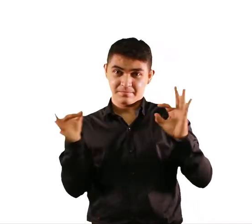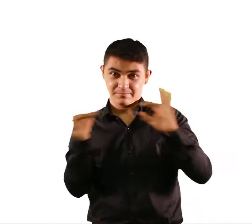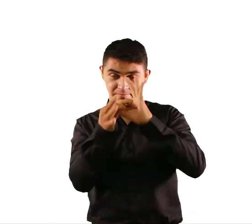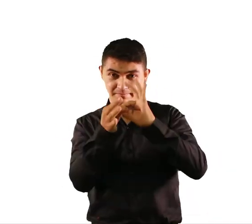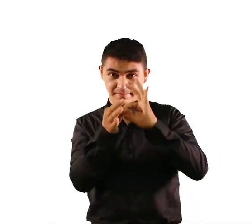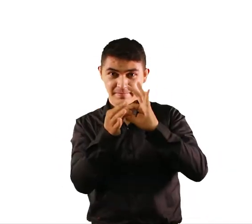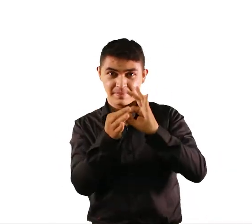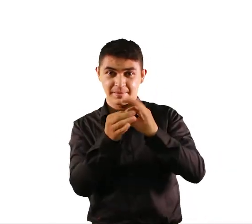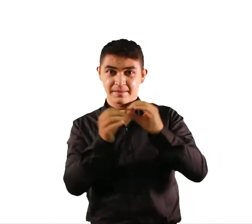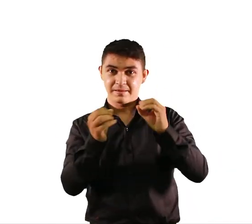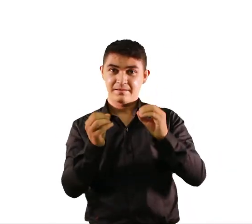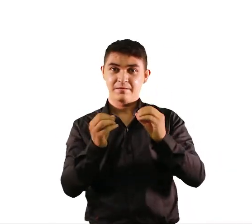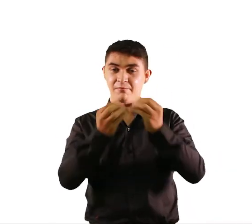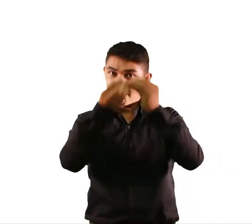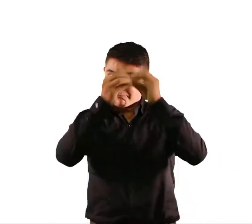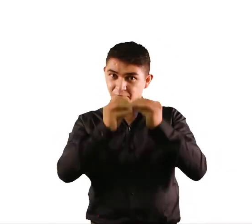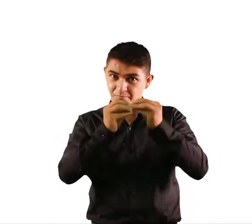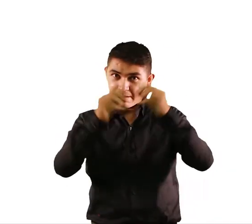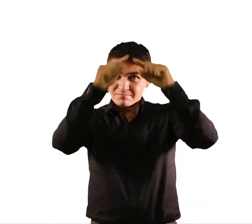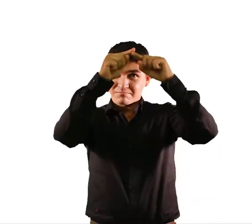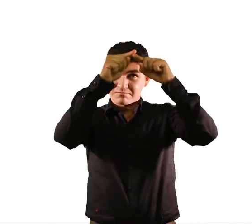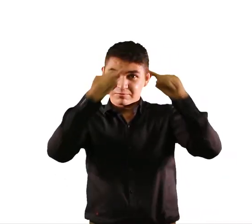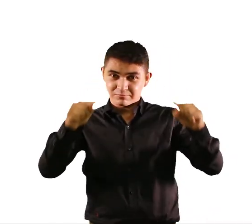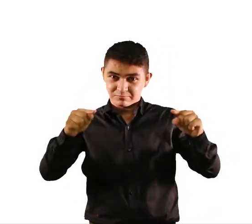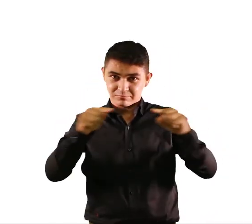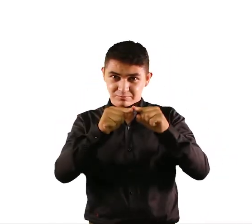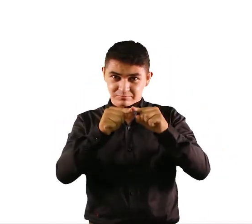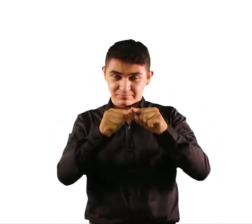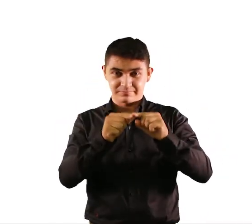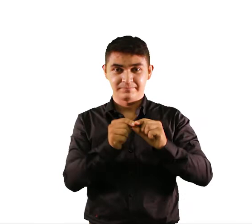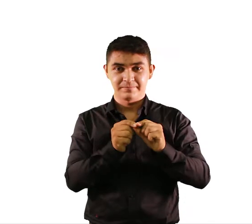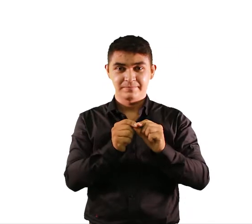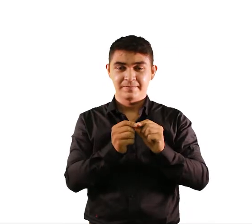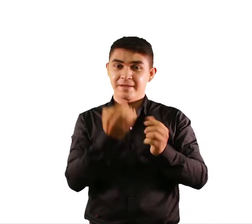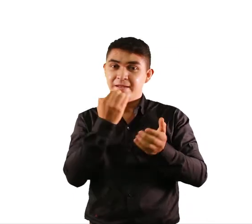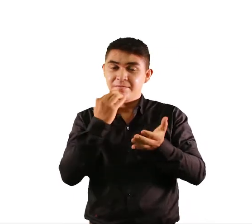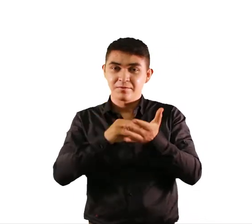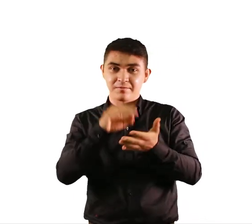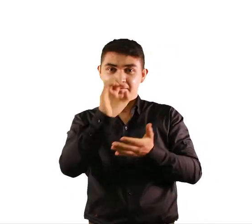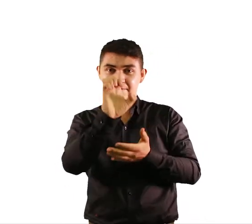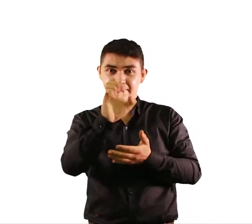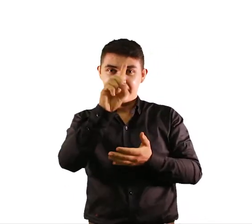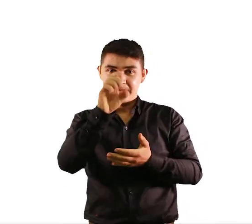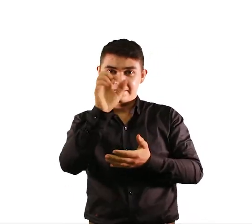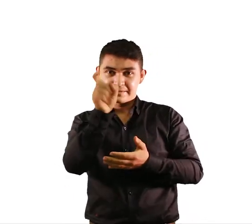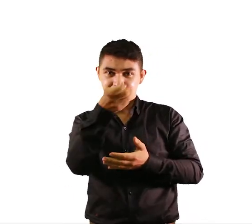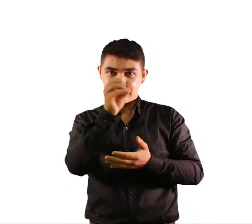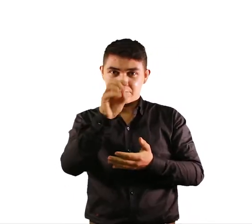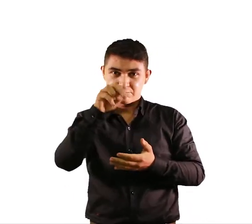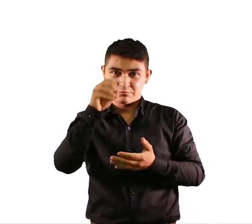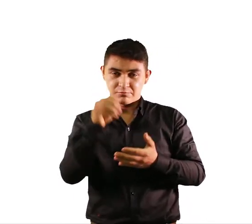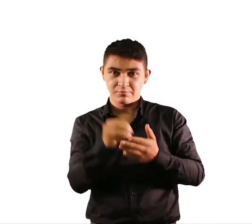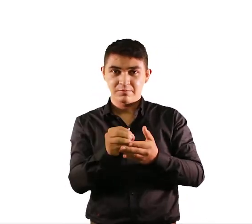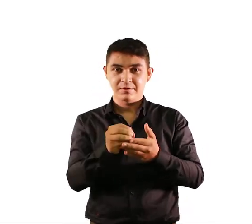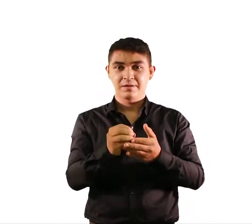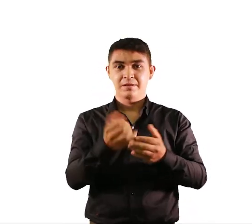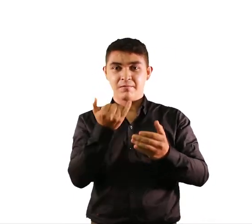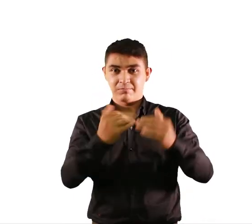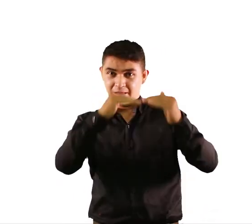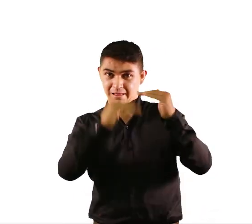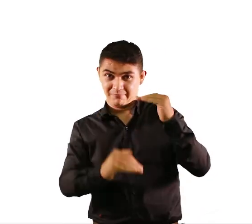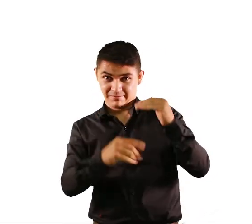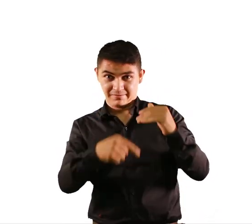triángulos. En el caso del hexágono que hay abajo,